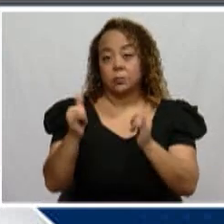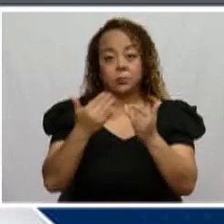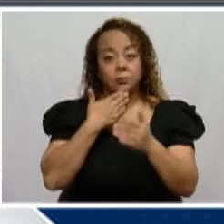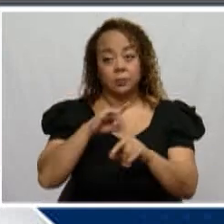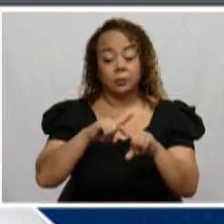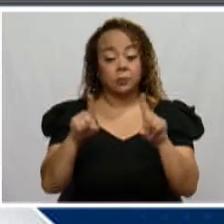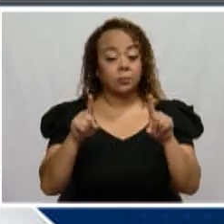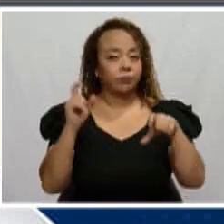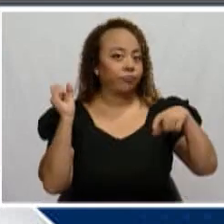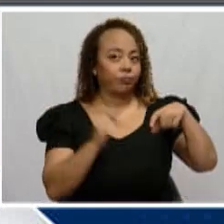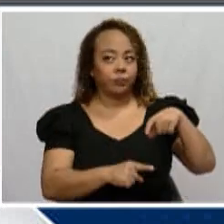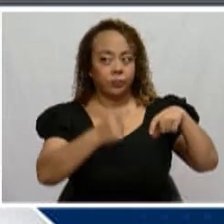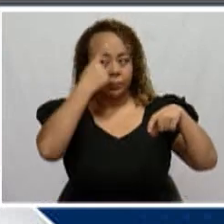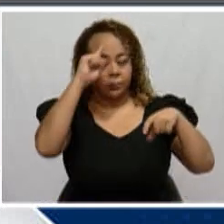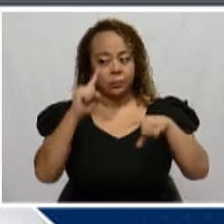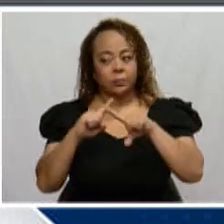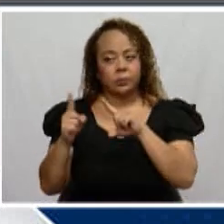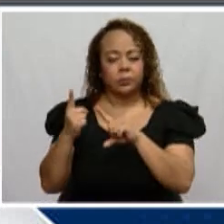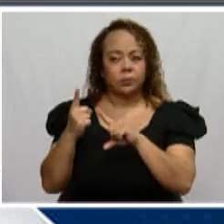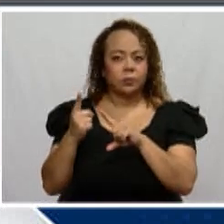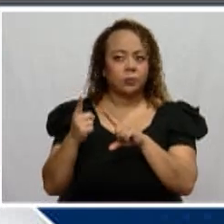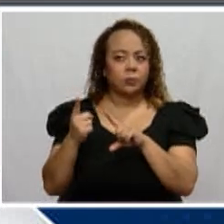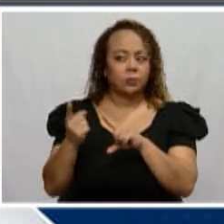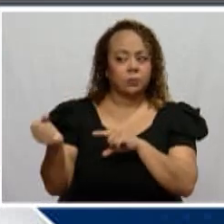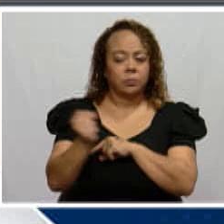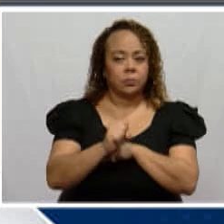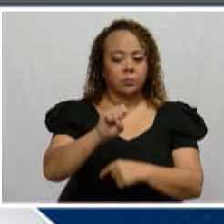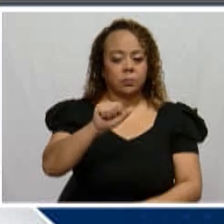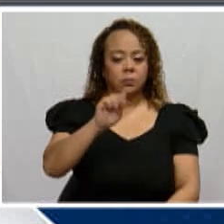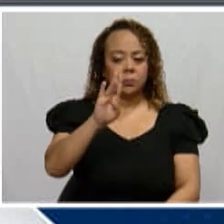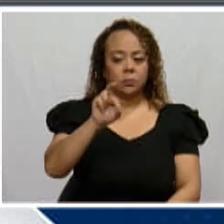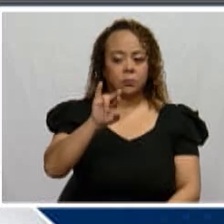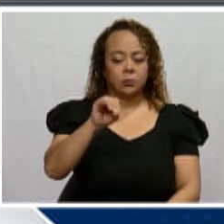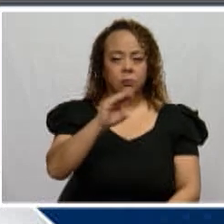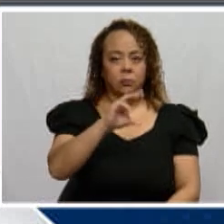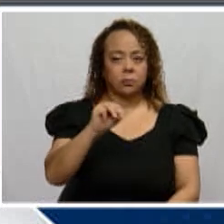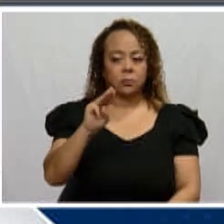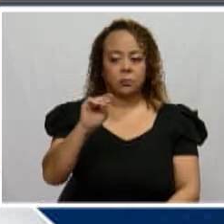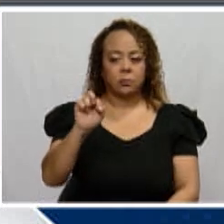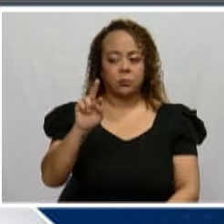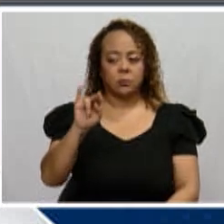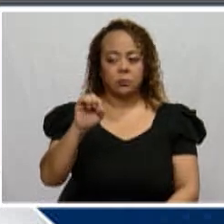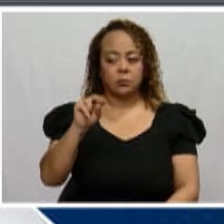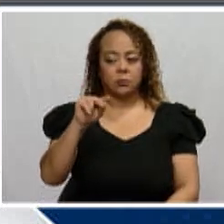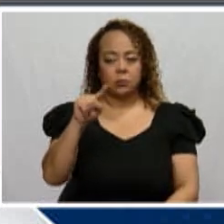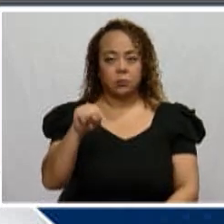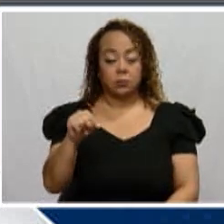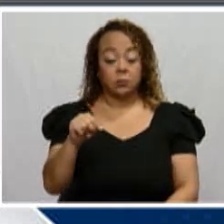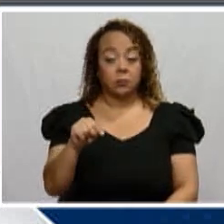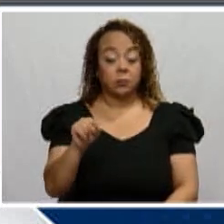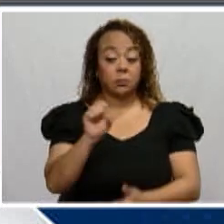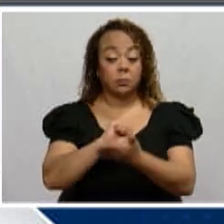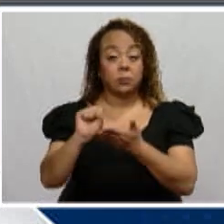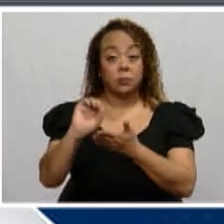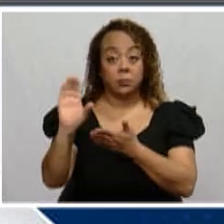San Carlos no mete goles pero por algo le están colocando a saborío y a Brian Martínez sí San Carlos